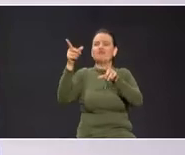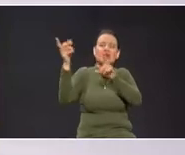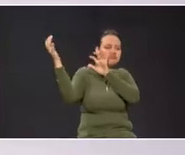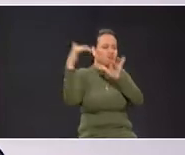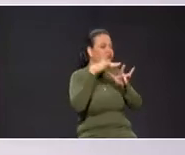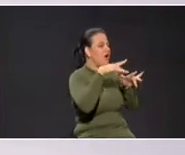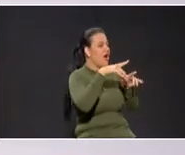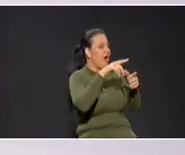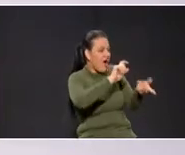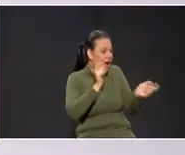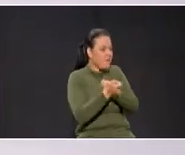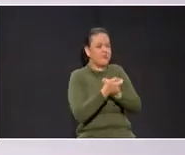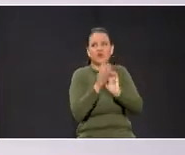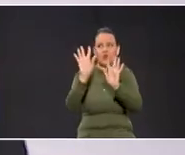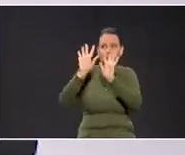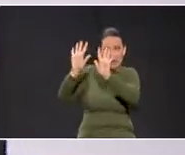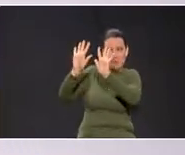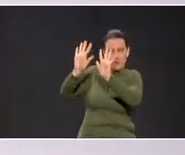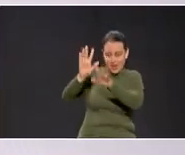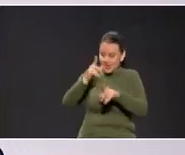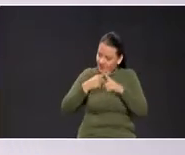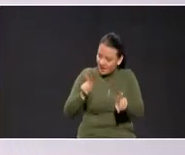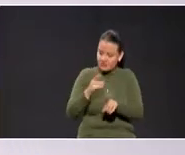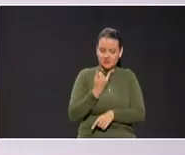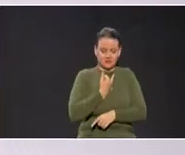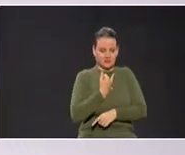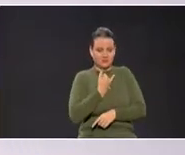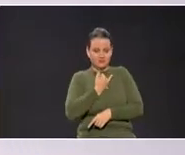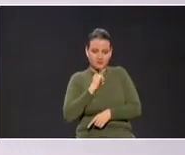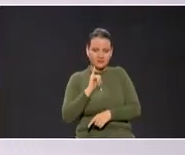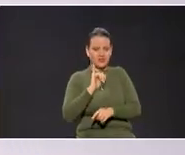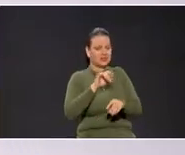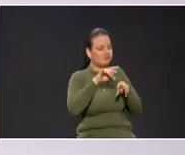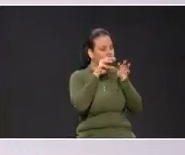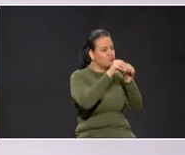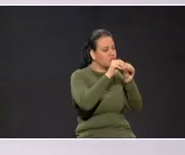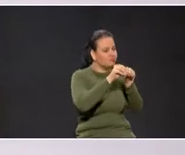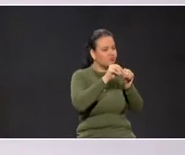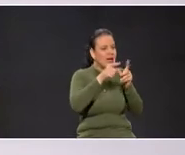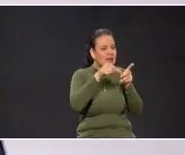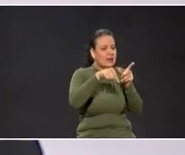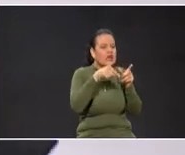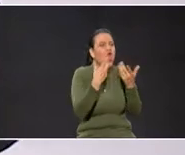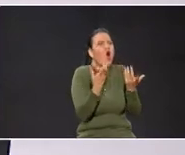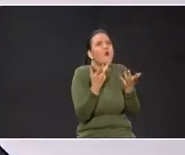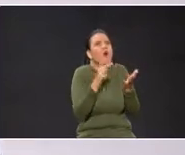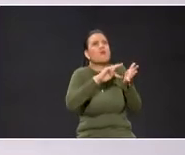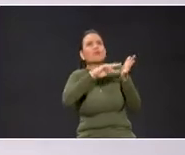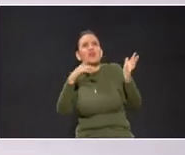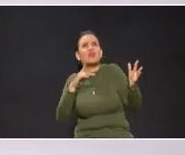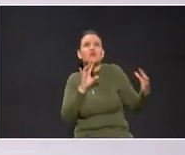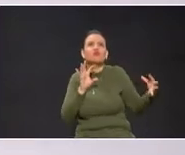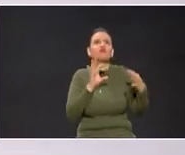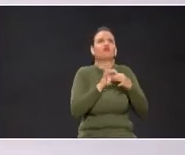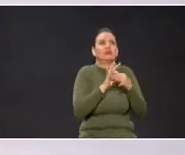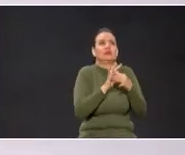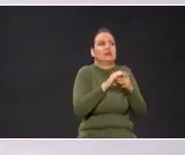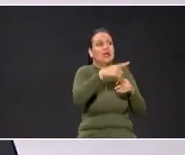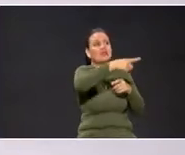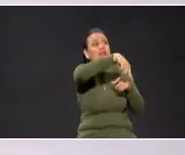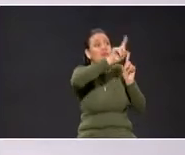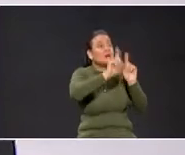través de un sistema municipal de emprendimiento ligado precisamente también a este ecosistema de innovación a fomentar la economía campesina